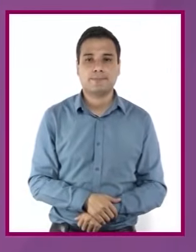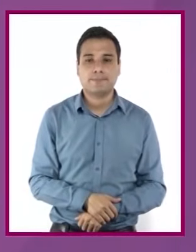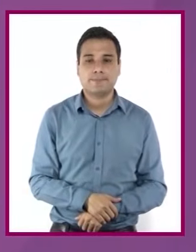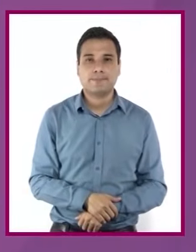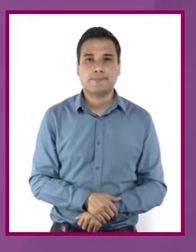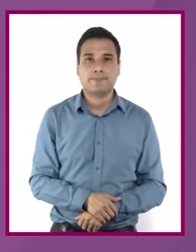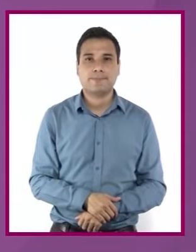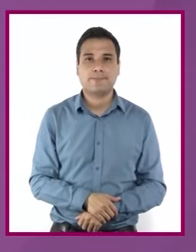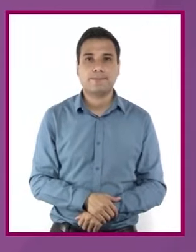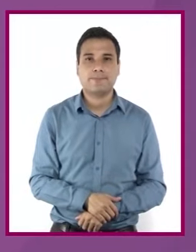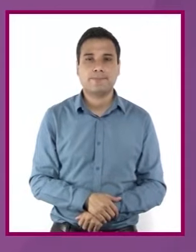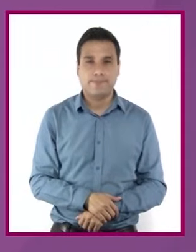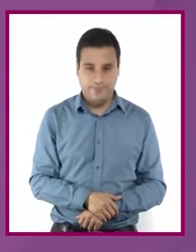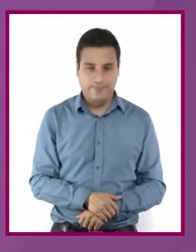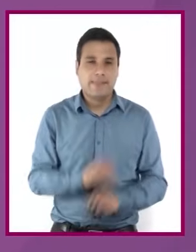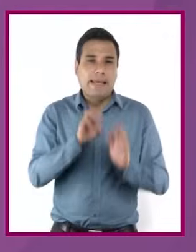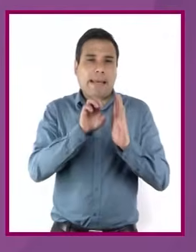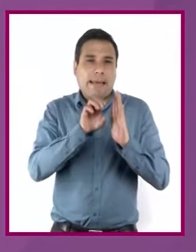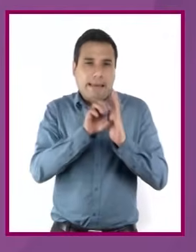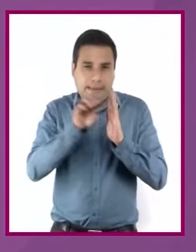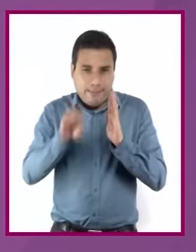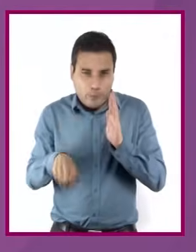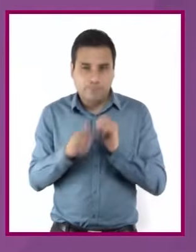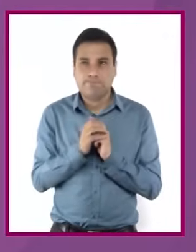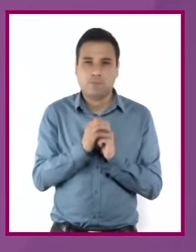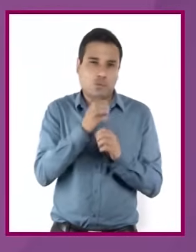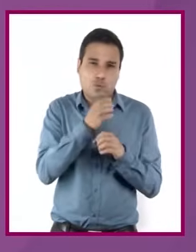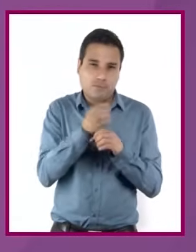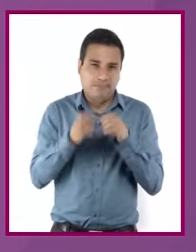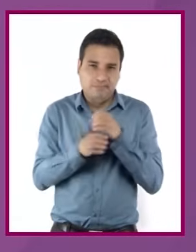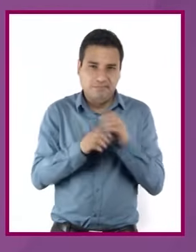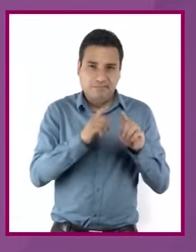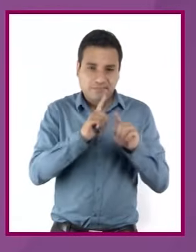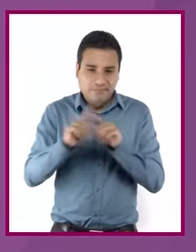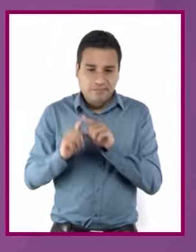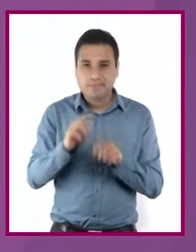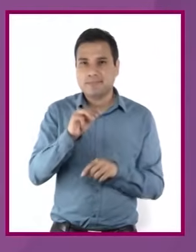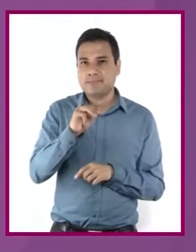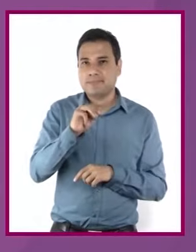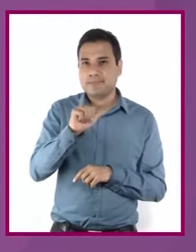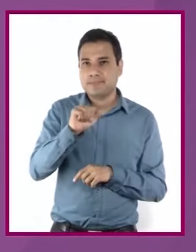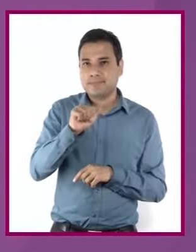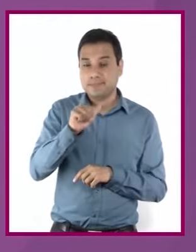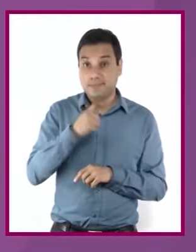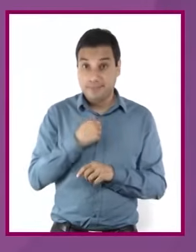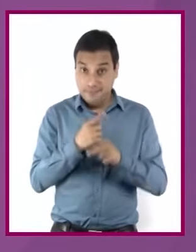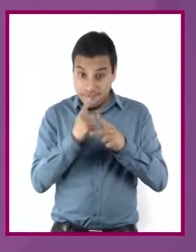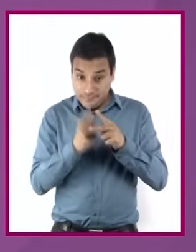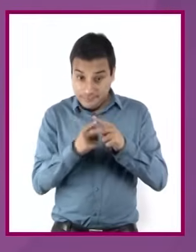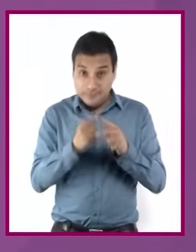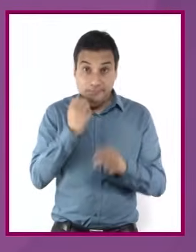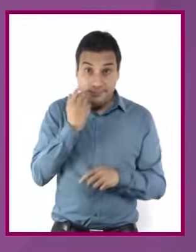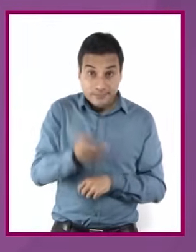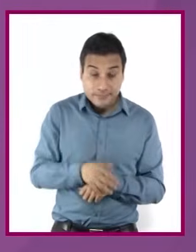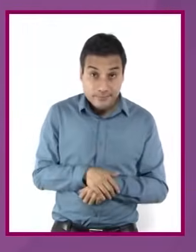Si queremos medir la masa de distintos materiales, por ejemplo, dos bolas de distinto material